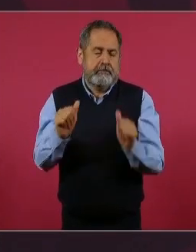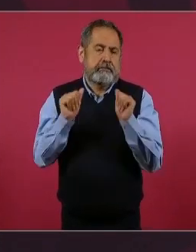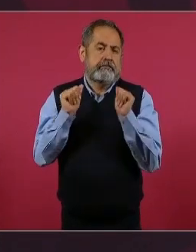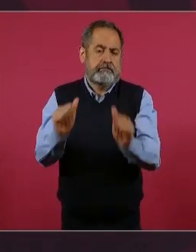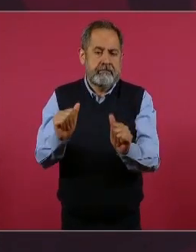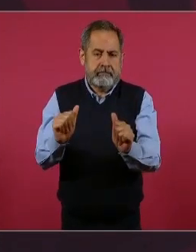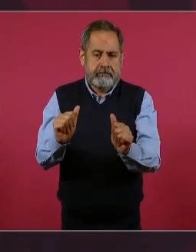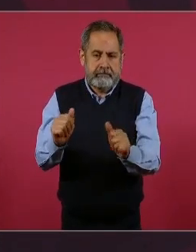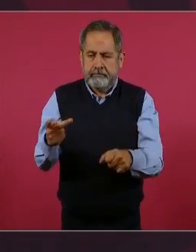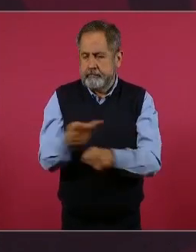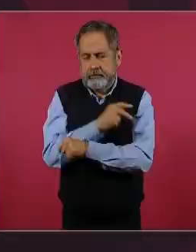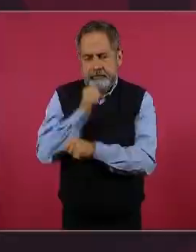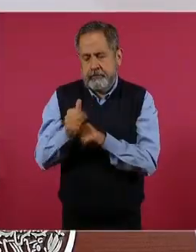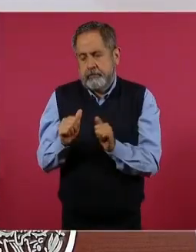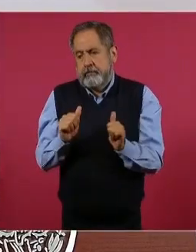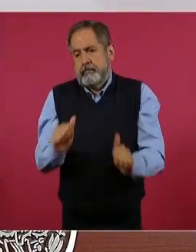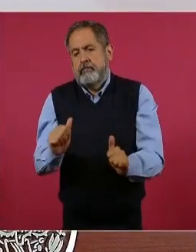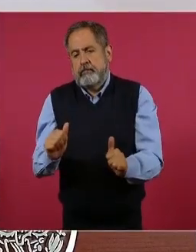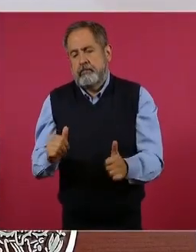expresidente Trump.